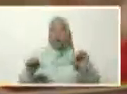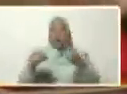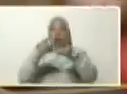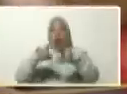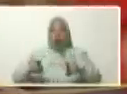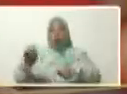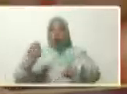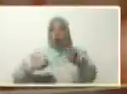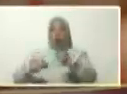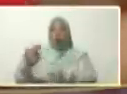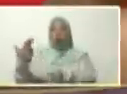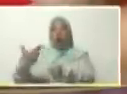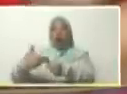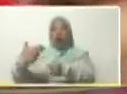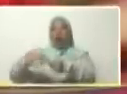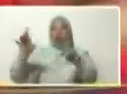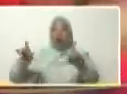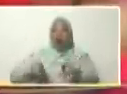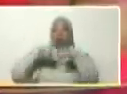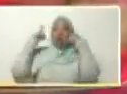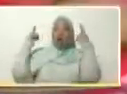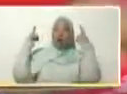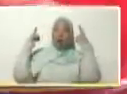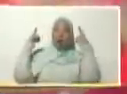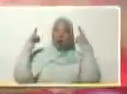de combustible de Catialamar.